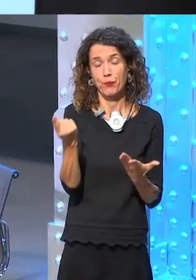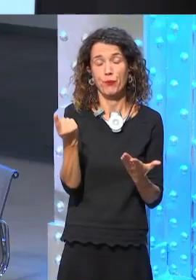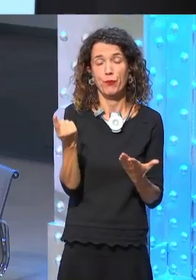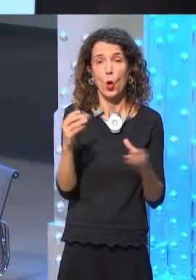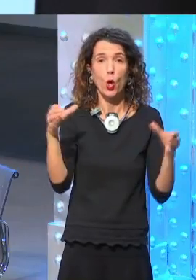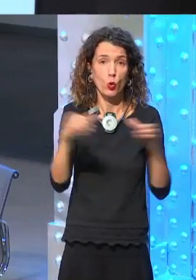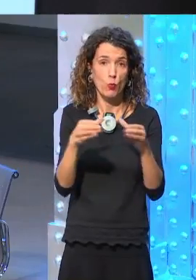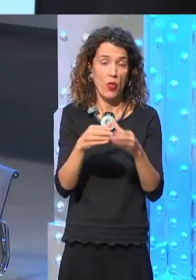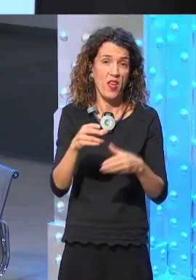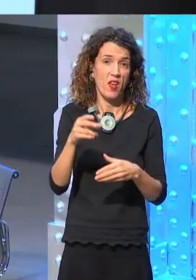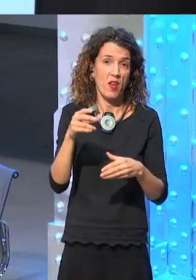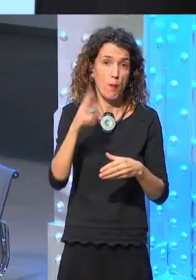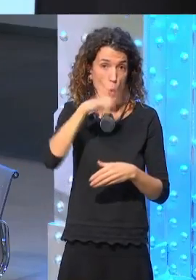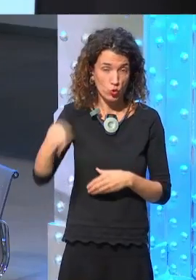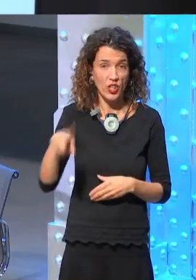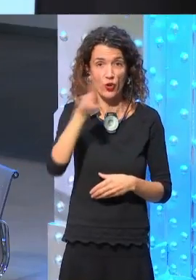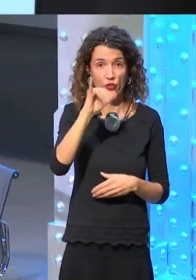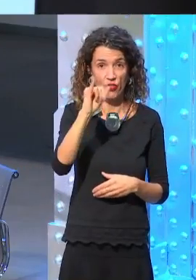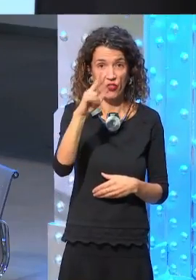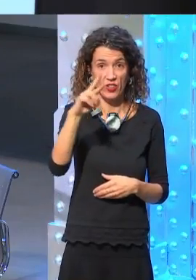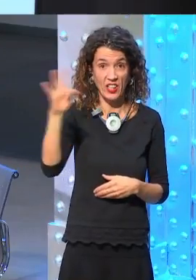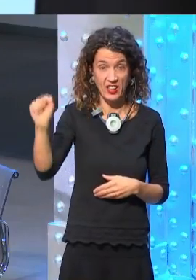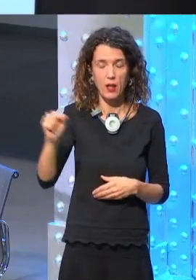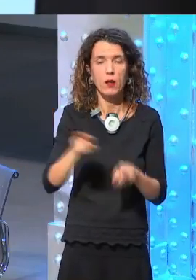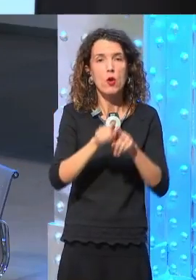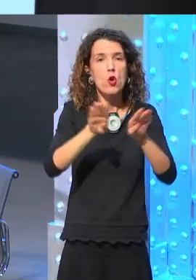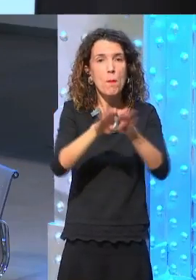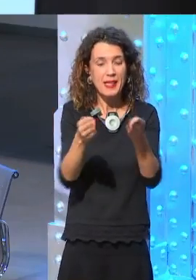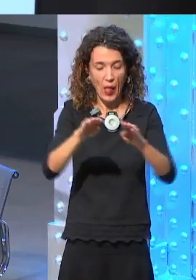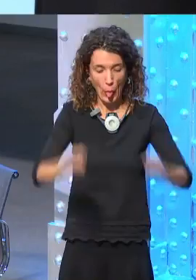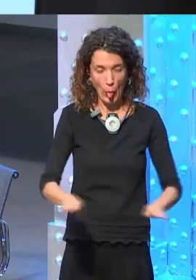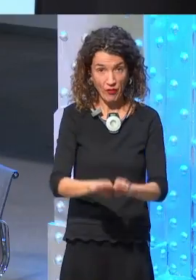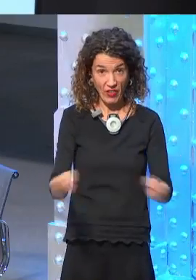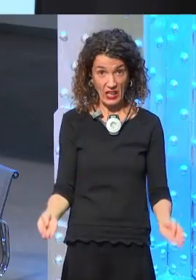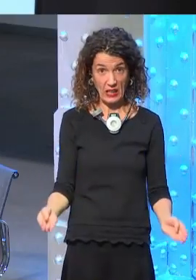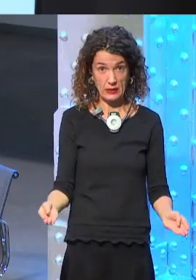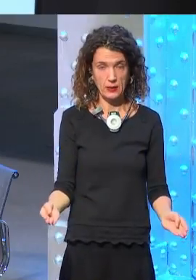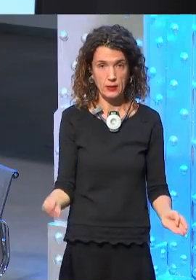Vitra. Y si la mesa es demasiado baja,